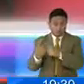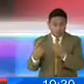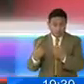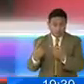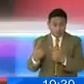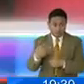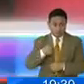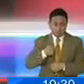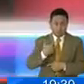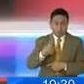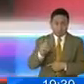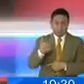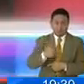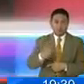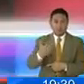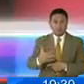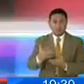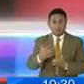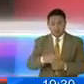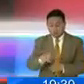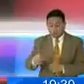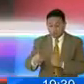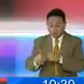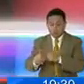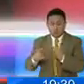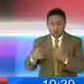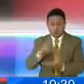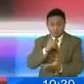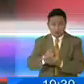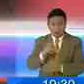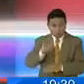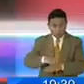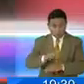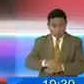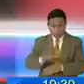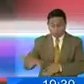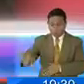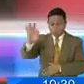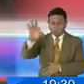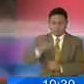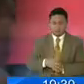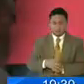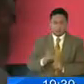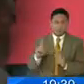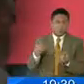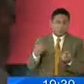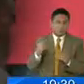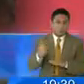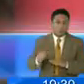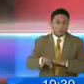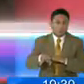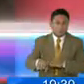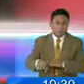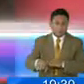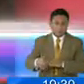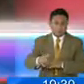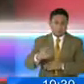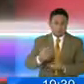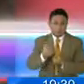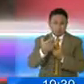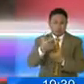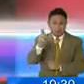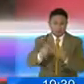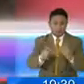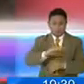ende somos los primeros interesados en que se encuentre al verdadero culpable. Solo pretendemos contribuir con esta información a que